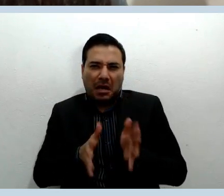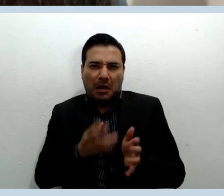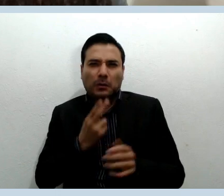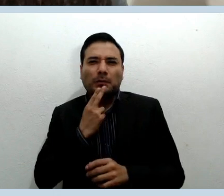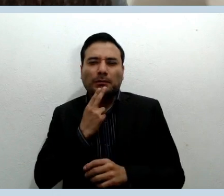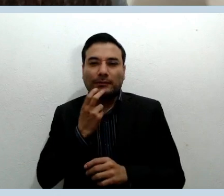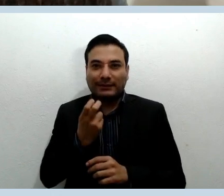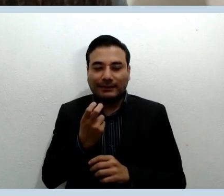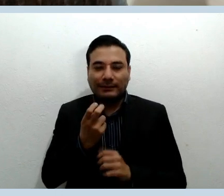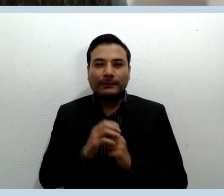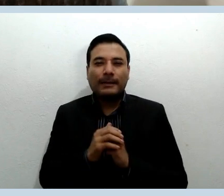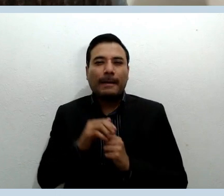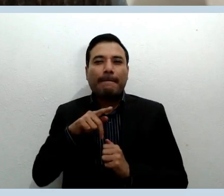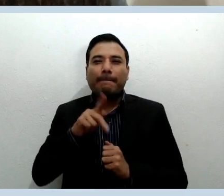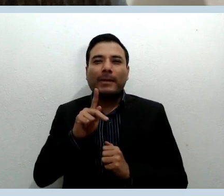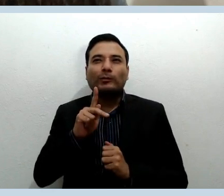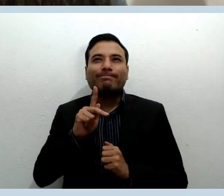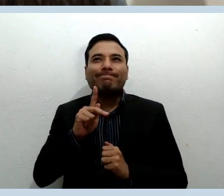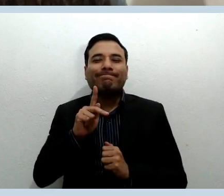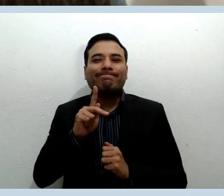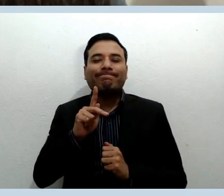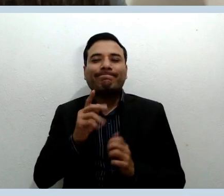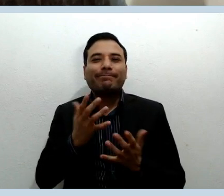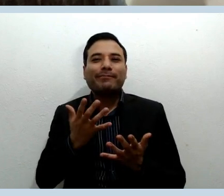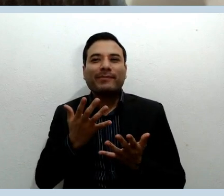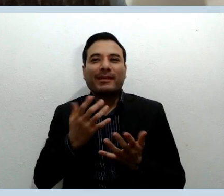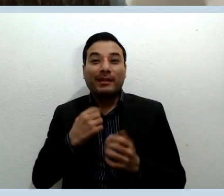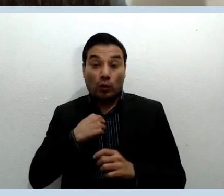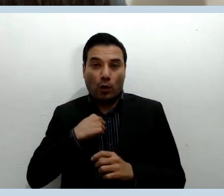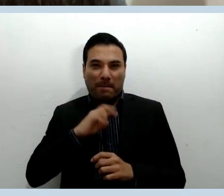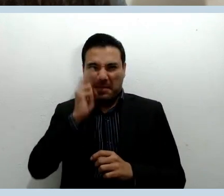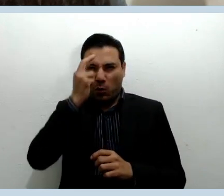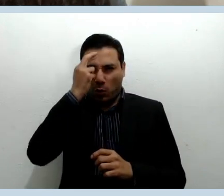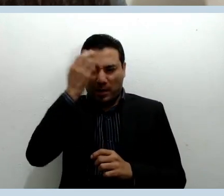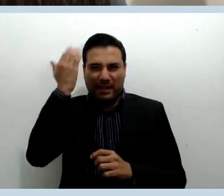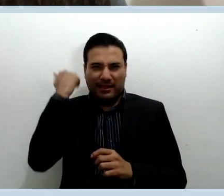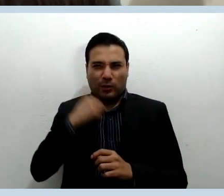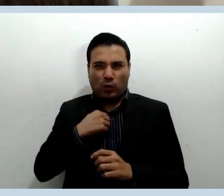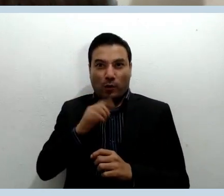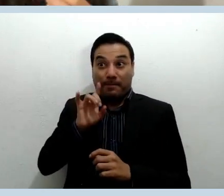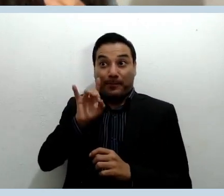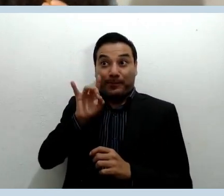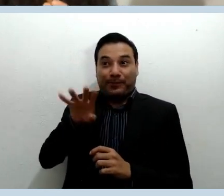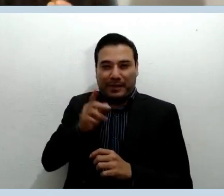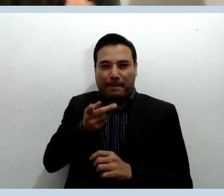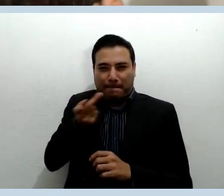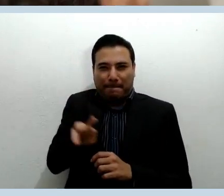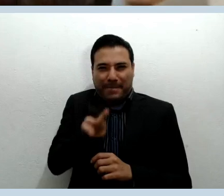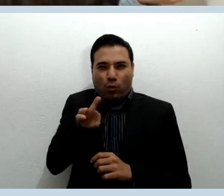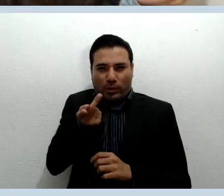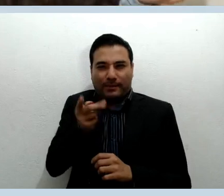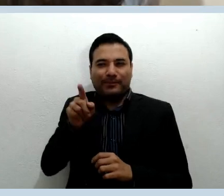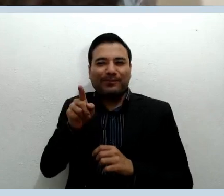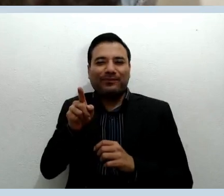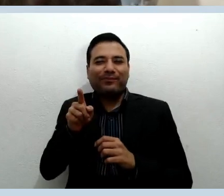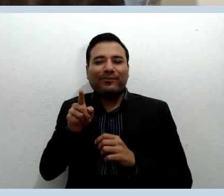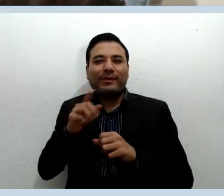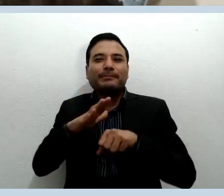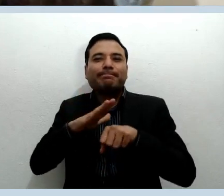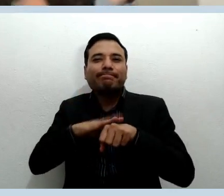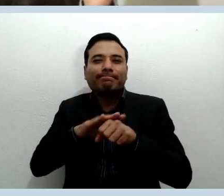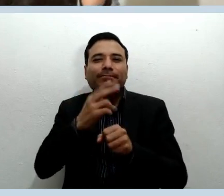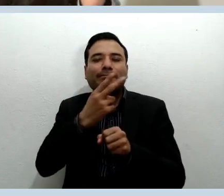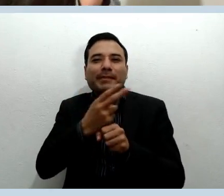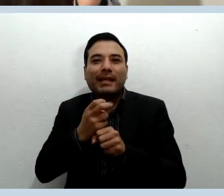que me acuerdo que la primera la pregunta que mandé a la convocatoria que yo no sabía que era una convocatoria para formar parte de la comitiva